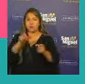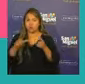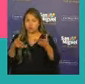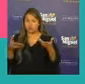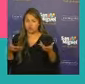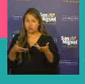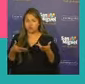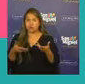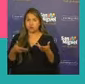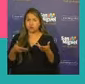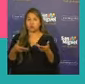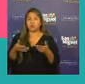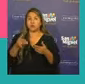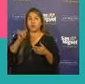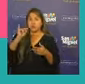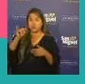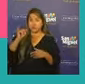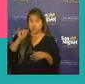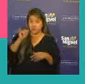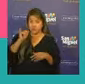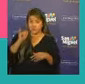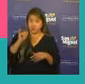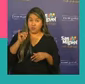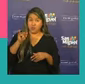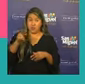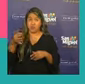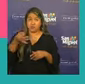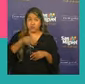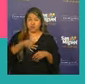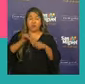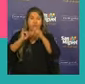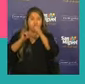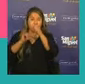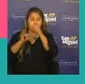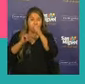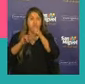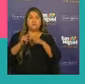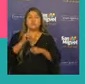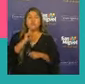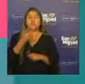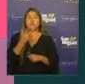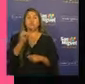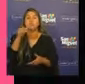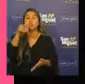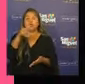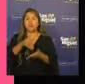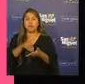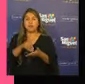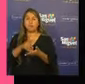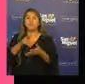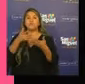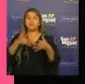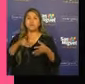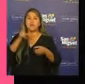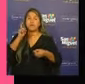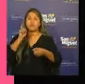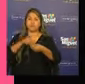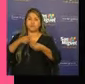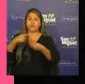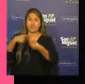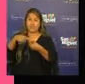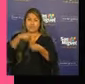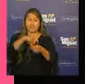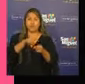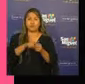dispositivo. Jorge, y tenemos 80.000 más o menos inscritos. A